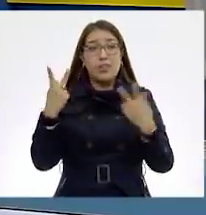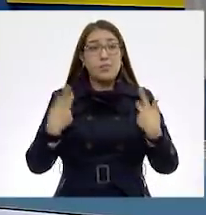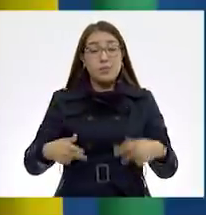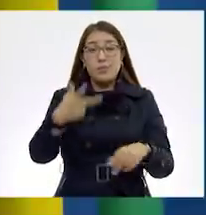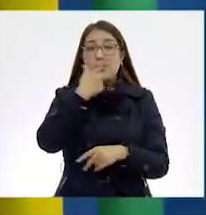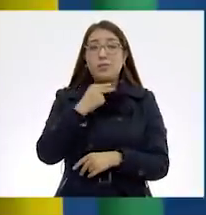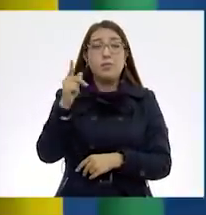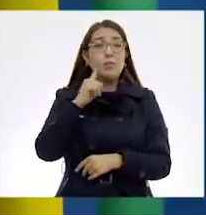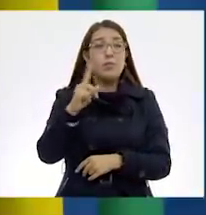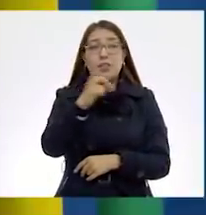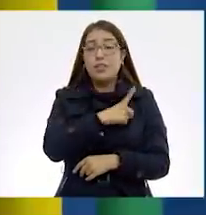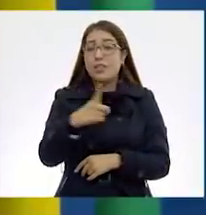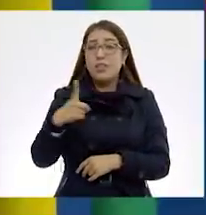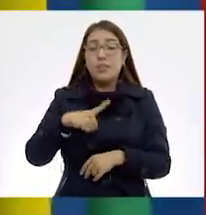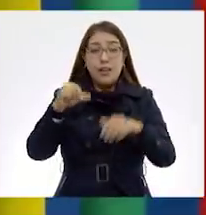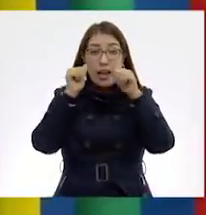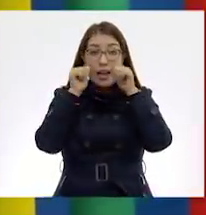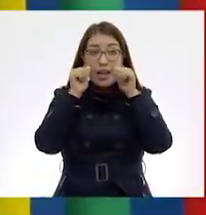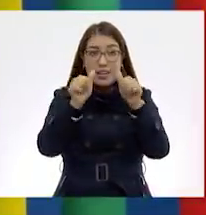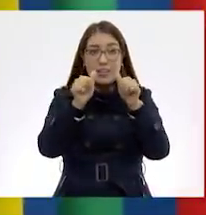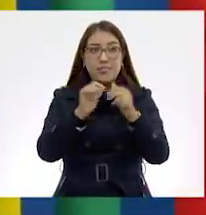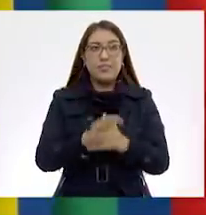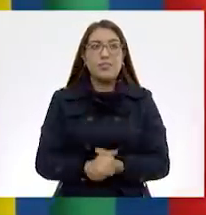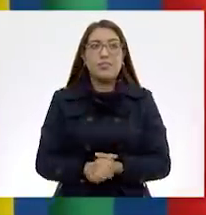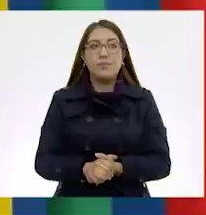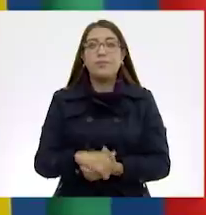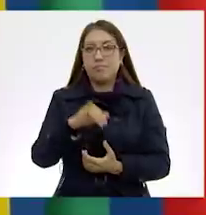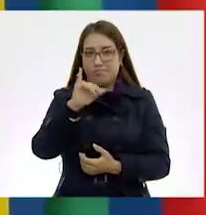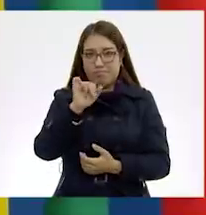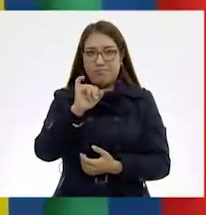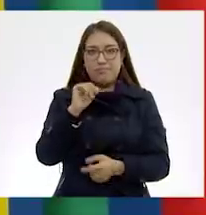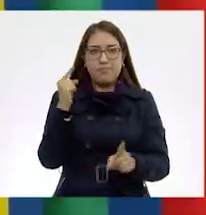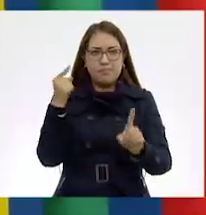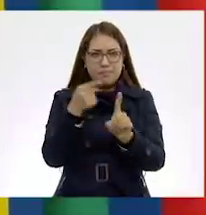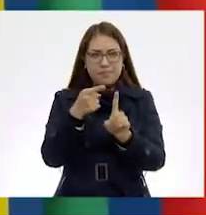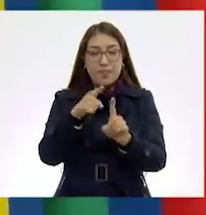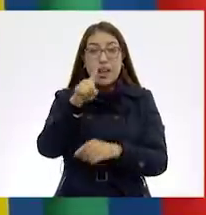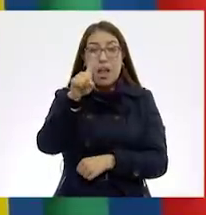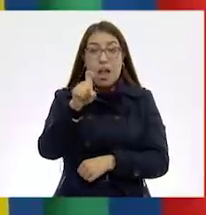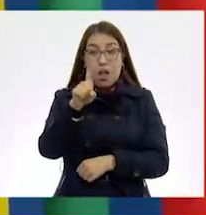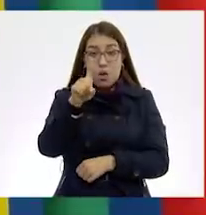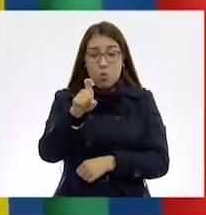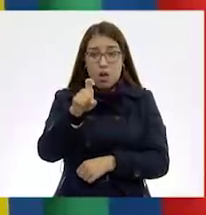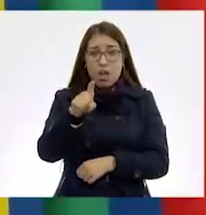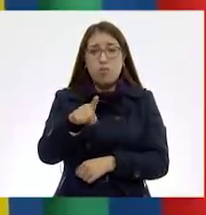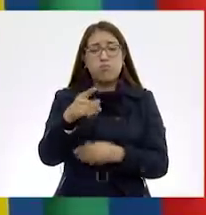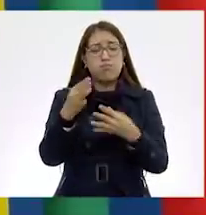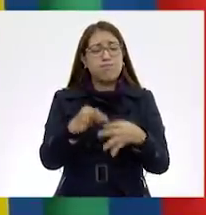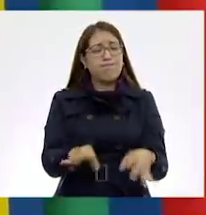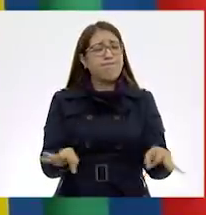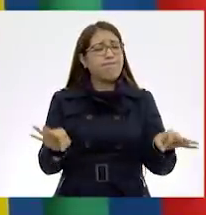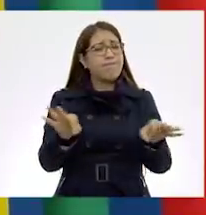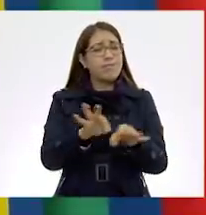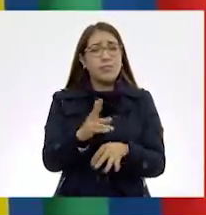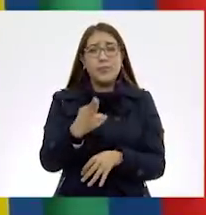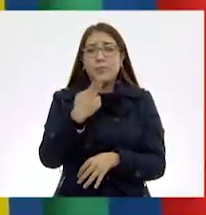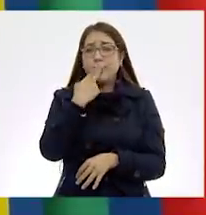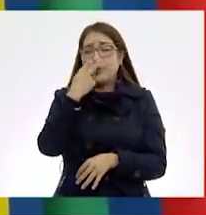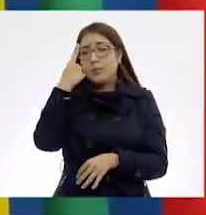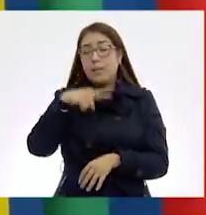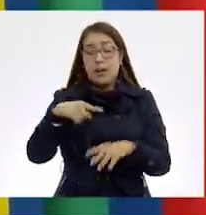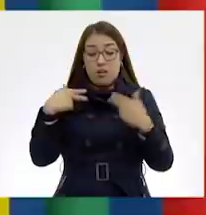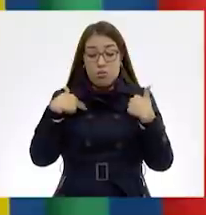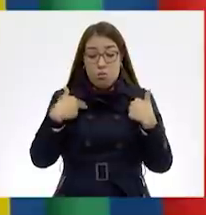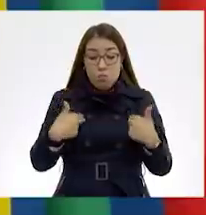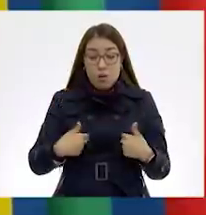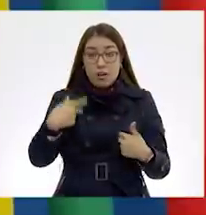todos. Así es, Alfonso. El agua es esencial para el funcionamiento de los seres vivos y el